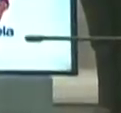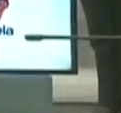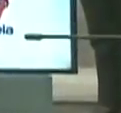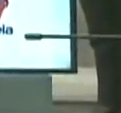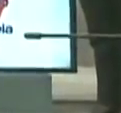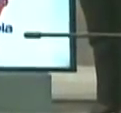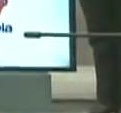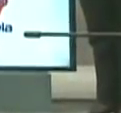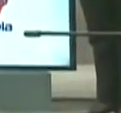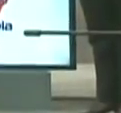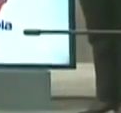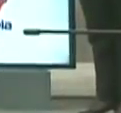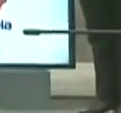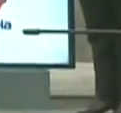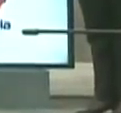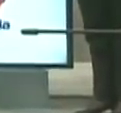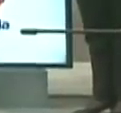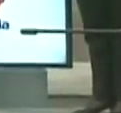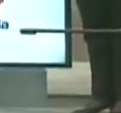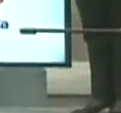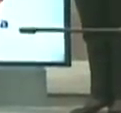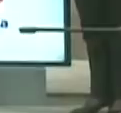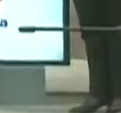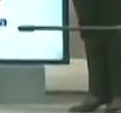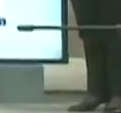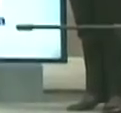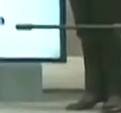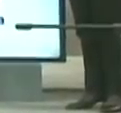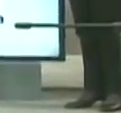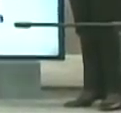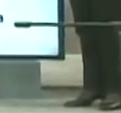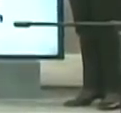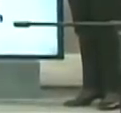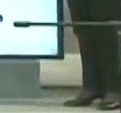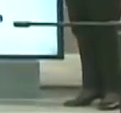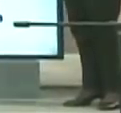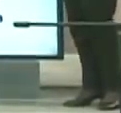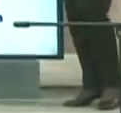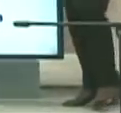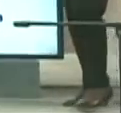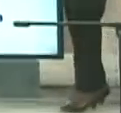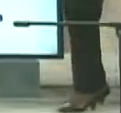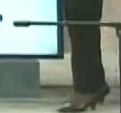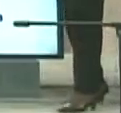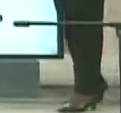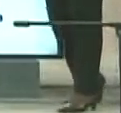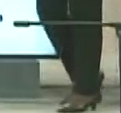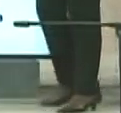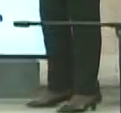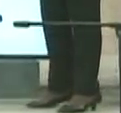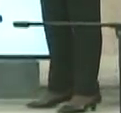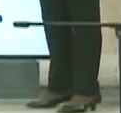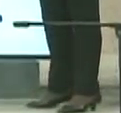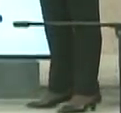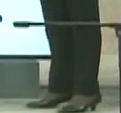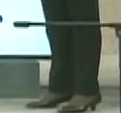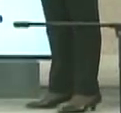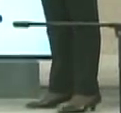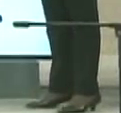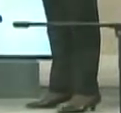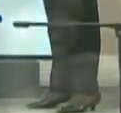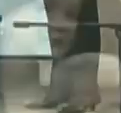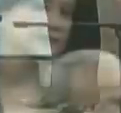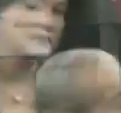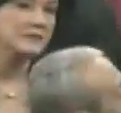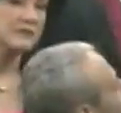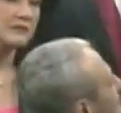avanzar hacia la Venezuela potencia, la Venezuela que produce, y el compromiso de cada uno de los